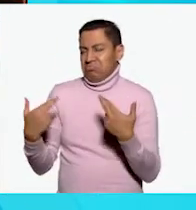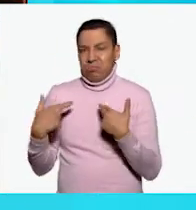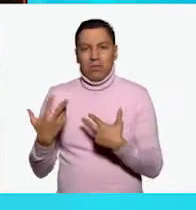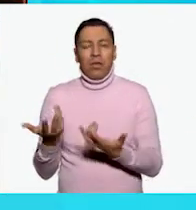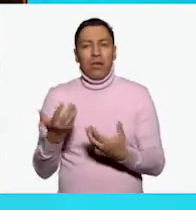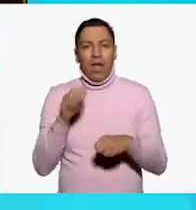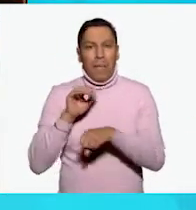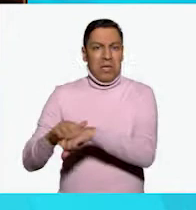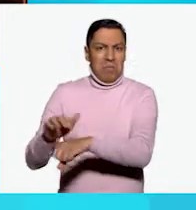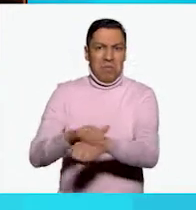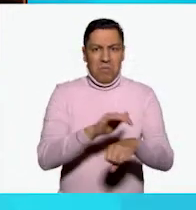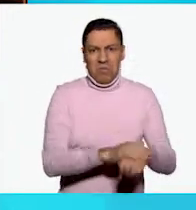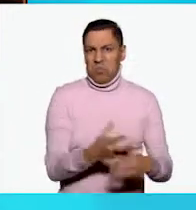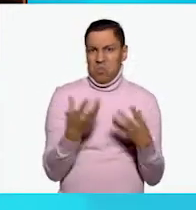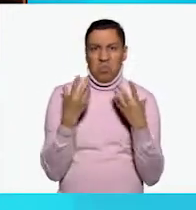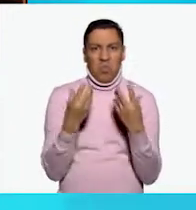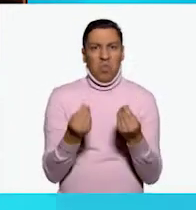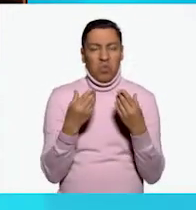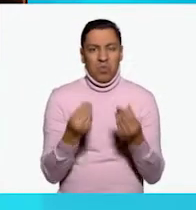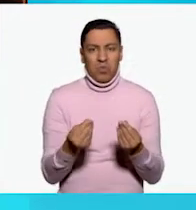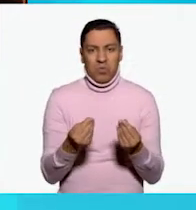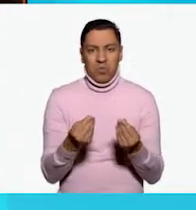escuela, pero